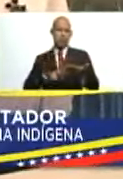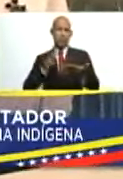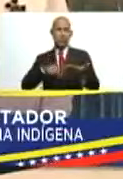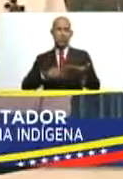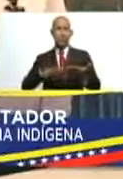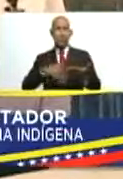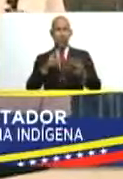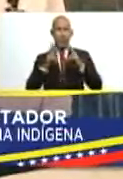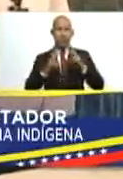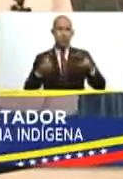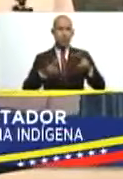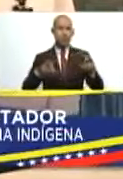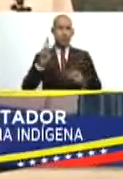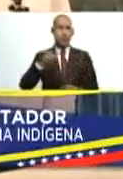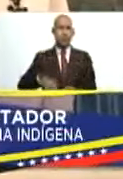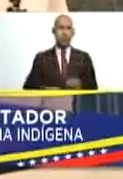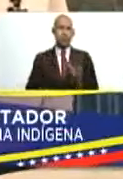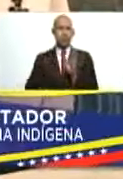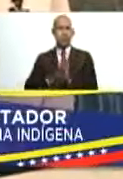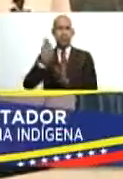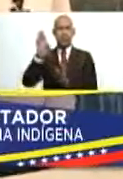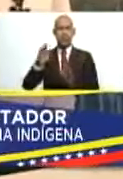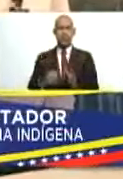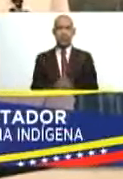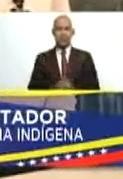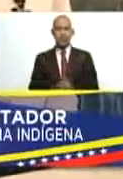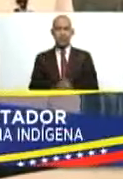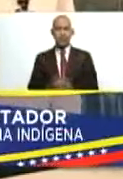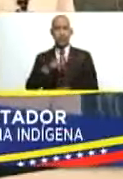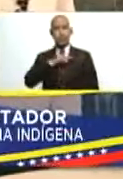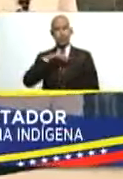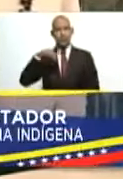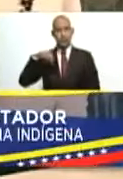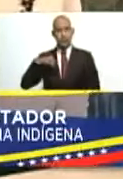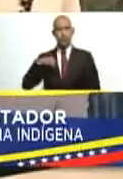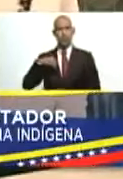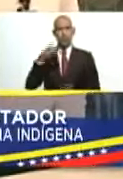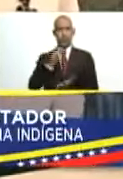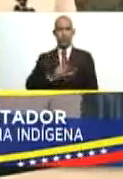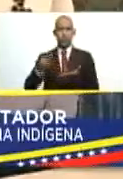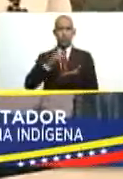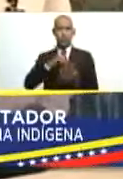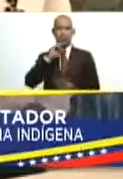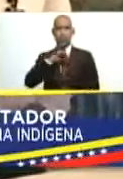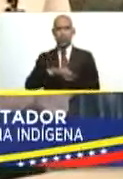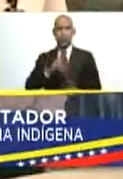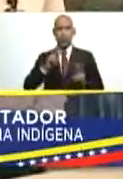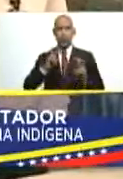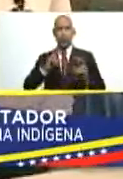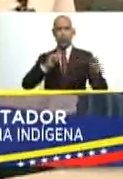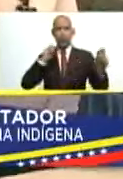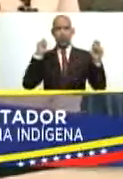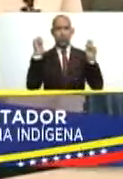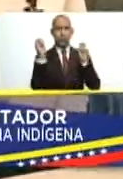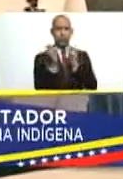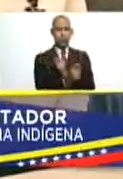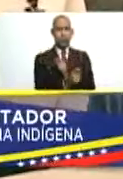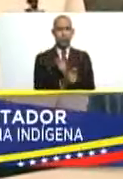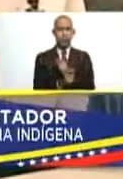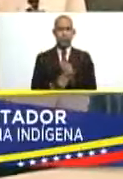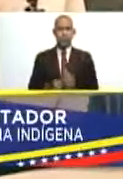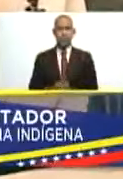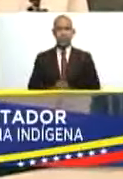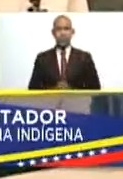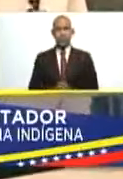por los vencedores. Hoy escribiremos estamos escribiendo la historia desde la visión de la historia insurgente, desde los